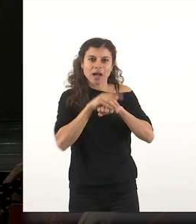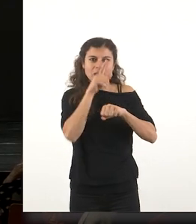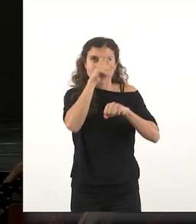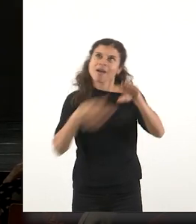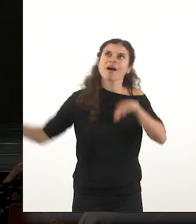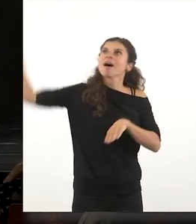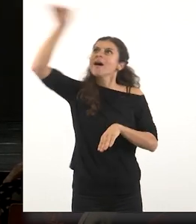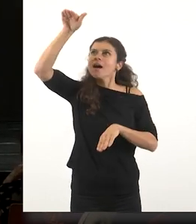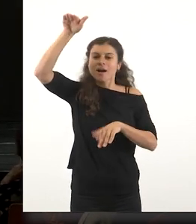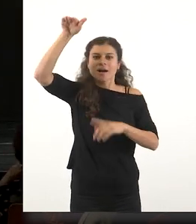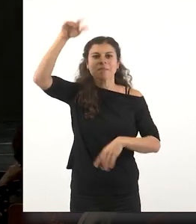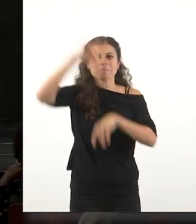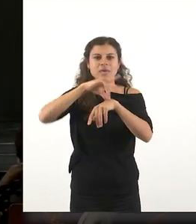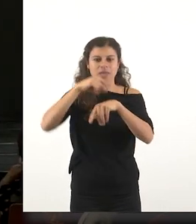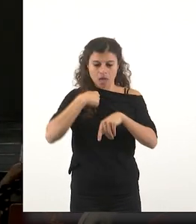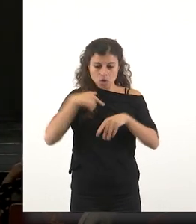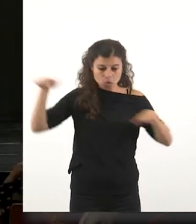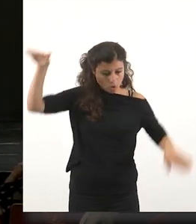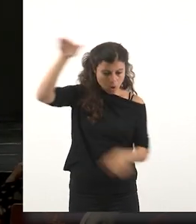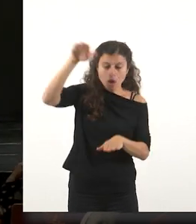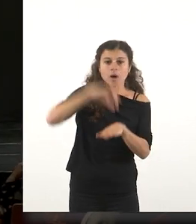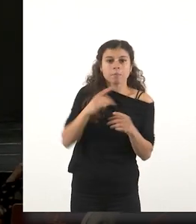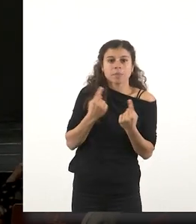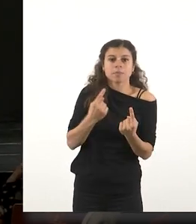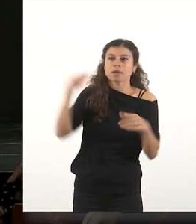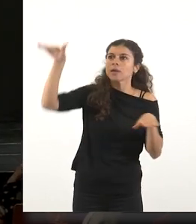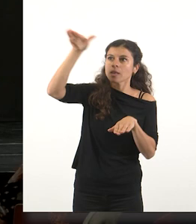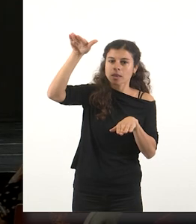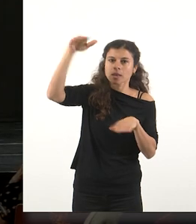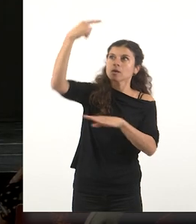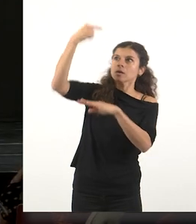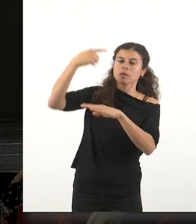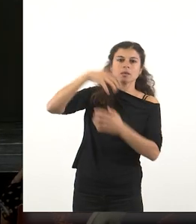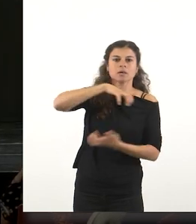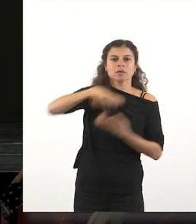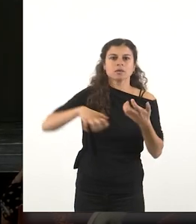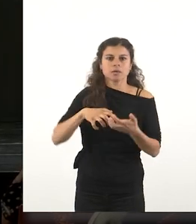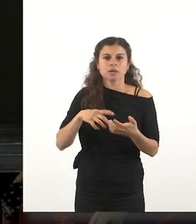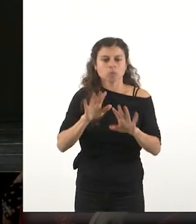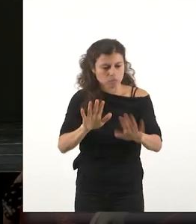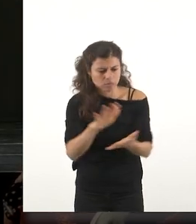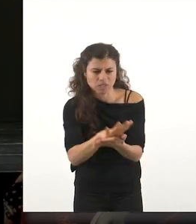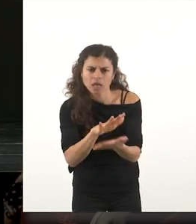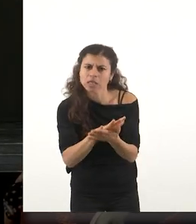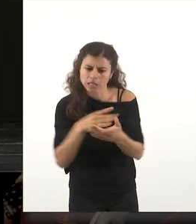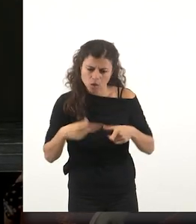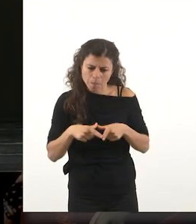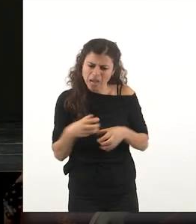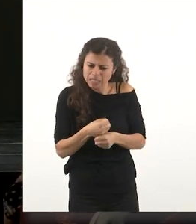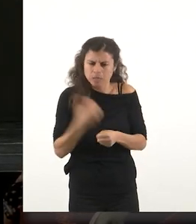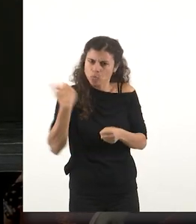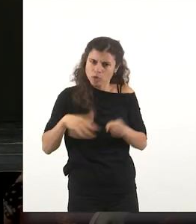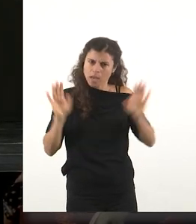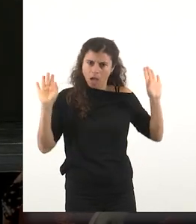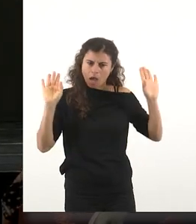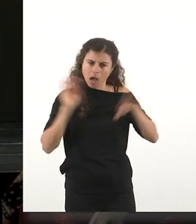allá de esa violencia obstétrica que ejerció sobre mí, sobre mi criatura, el vaginismo estaba ahí, pero no te preocupes, hija, que se me ha quitado ya, cariño. Yo he probado un montón de terapias, cariño, a mí he probado